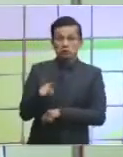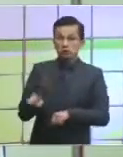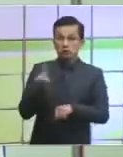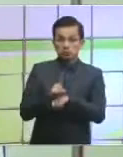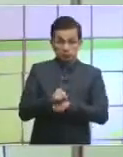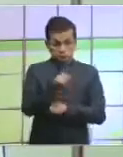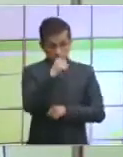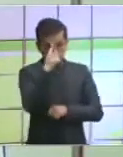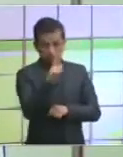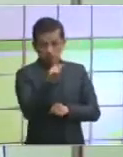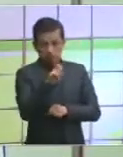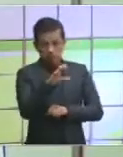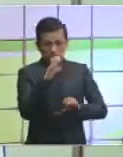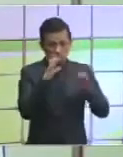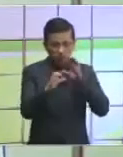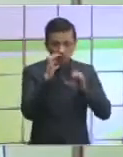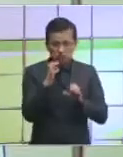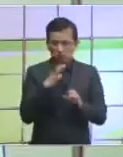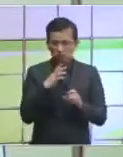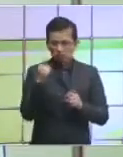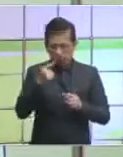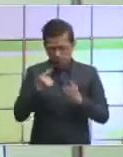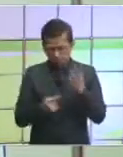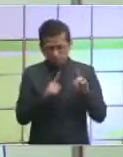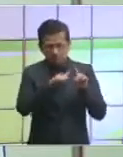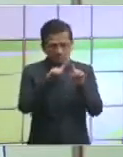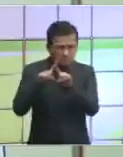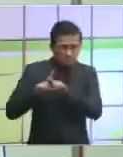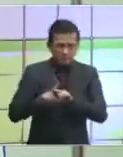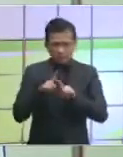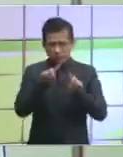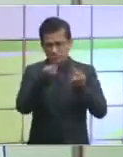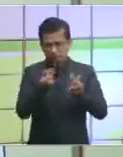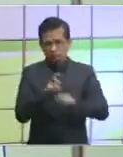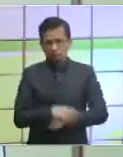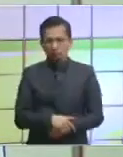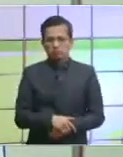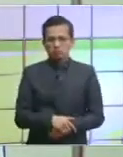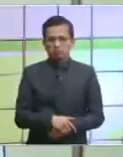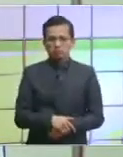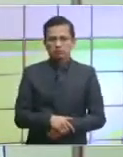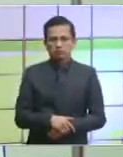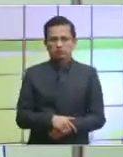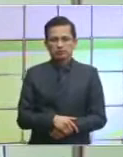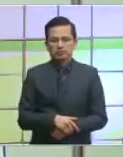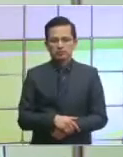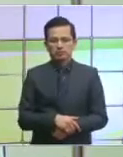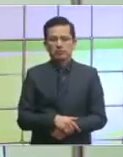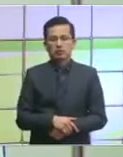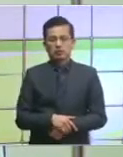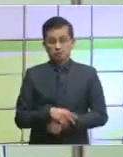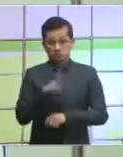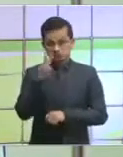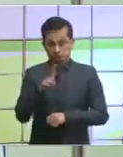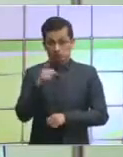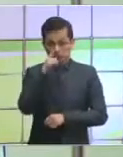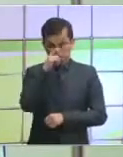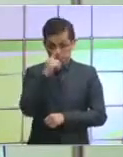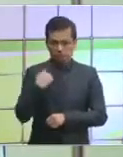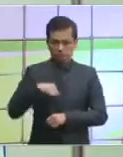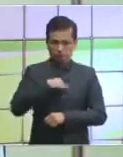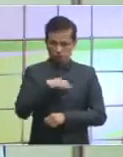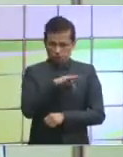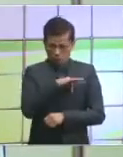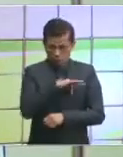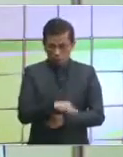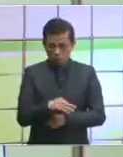de telecomunicaciones y así sucesivamente entonces realmente uno tiene la capacidad de comprender